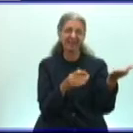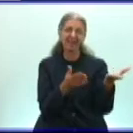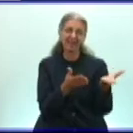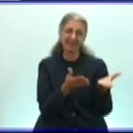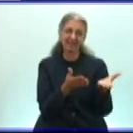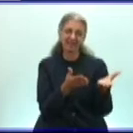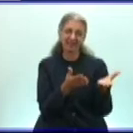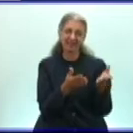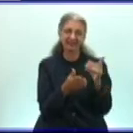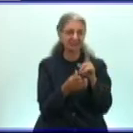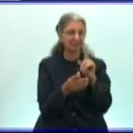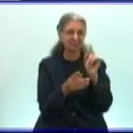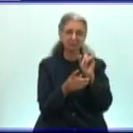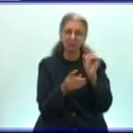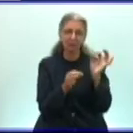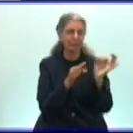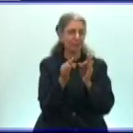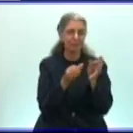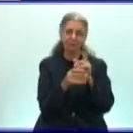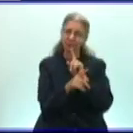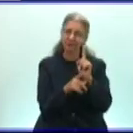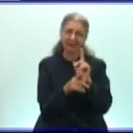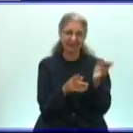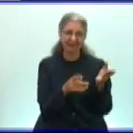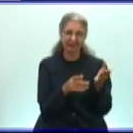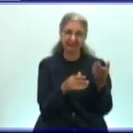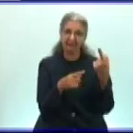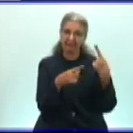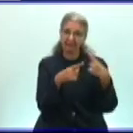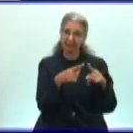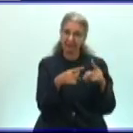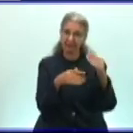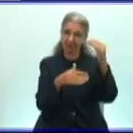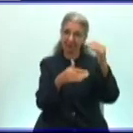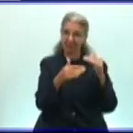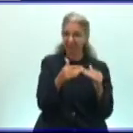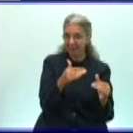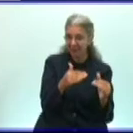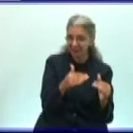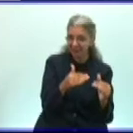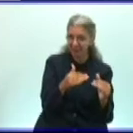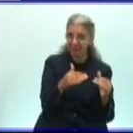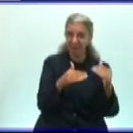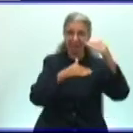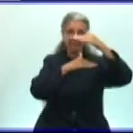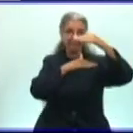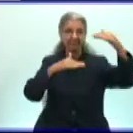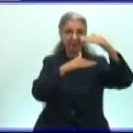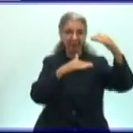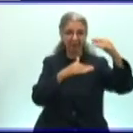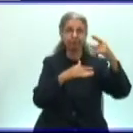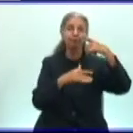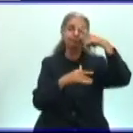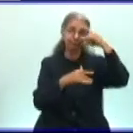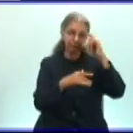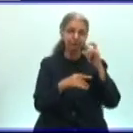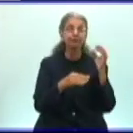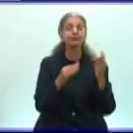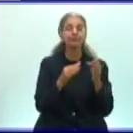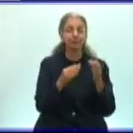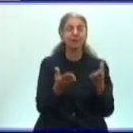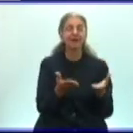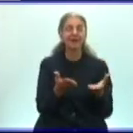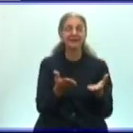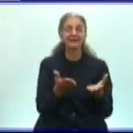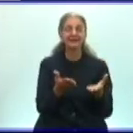rama, entonces también dejan de funcionar. No pasando lo mismo cuando la conexión es en paralelo. Observemos